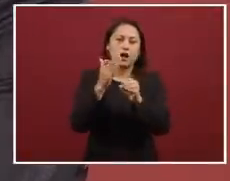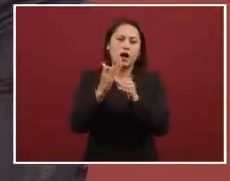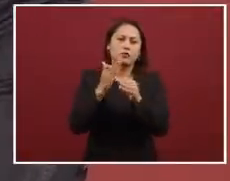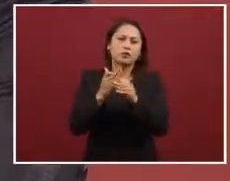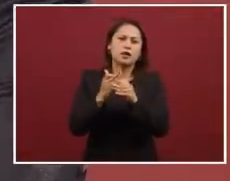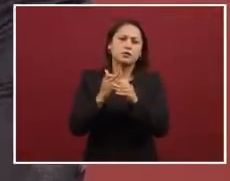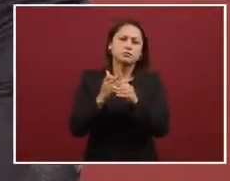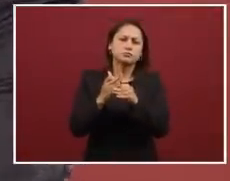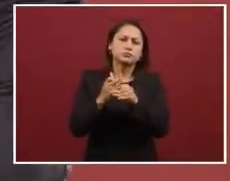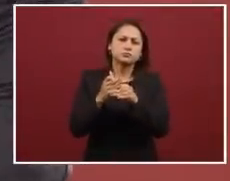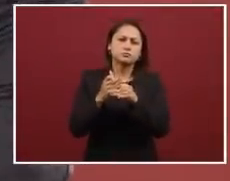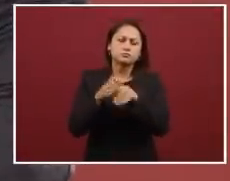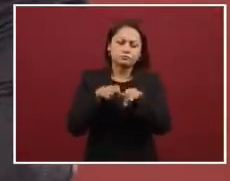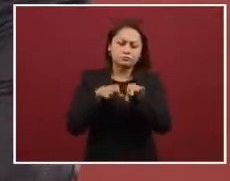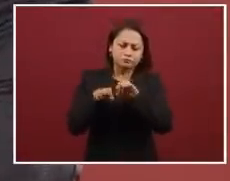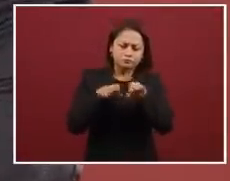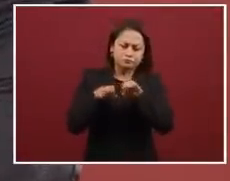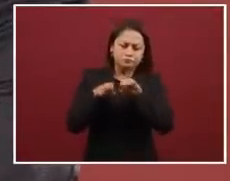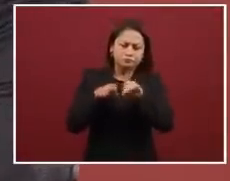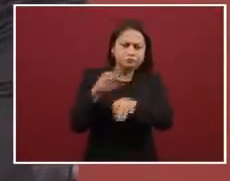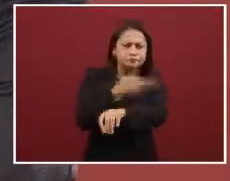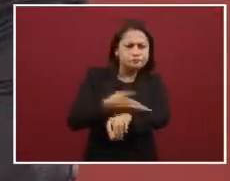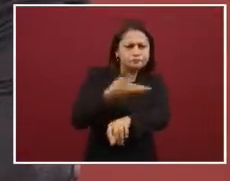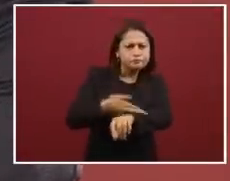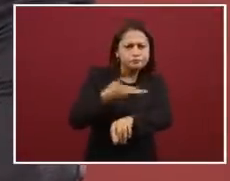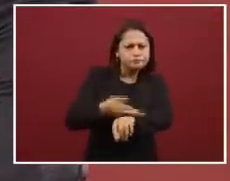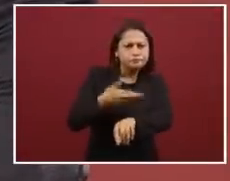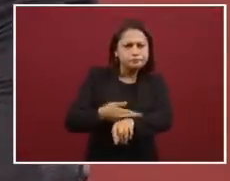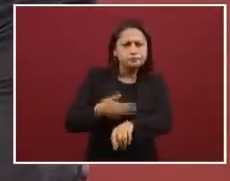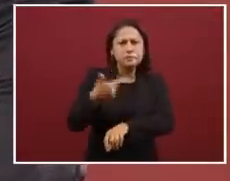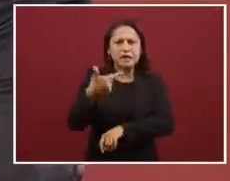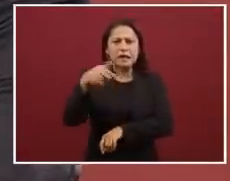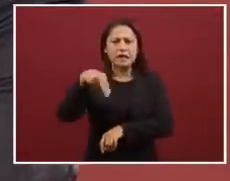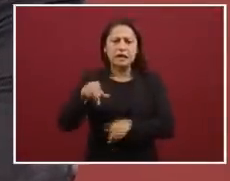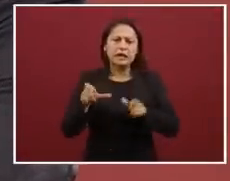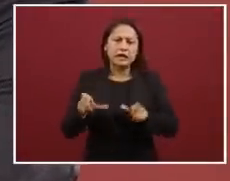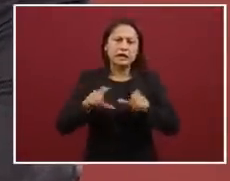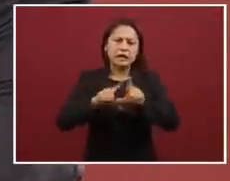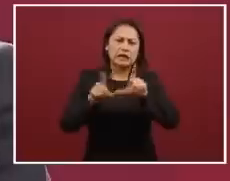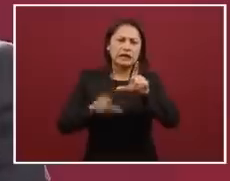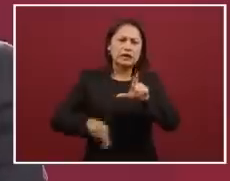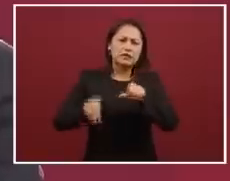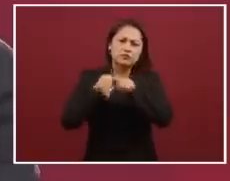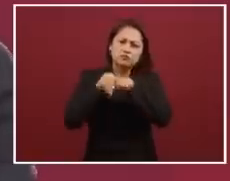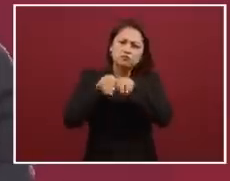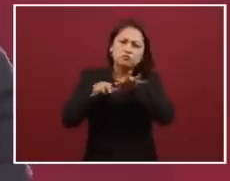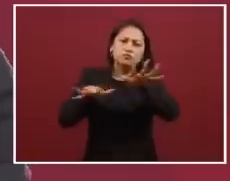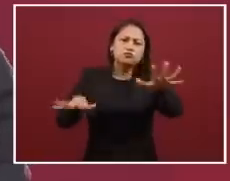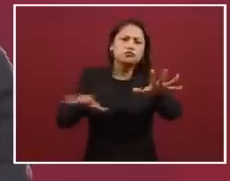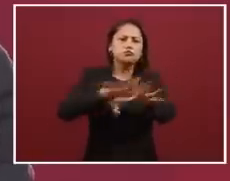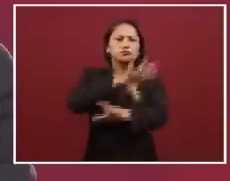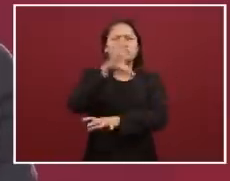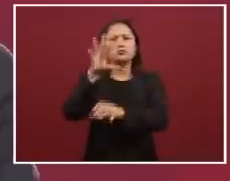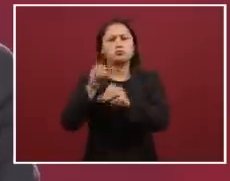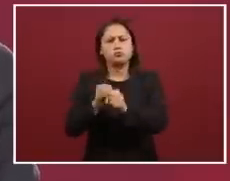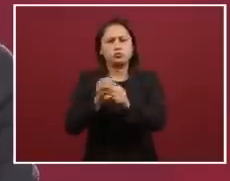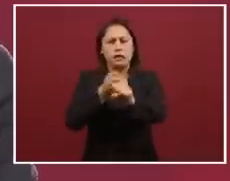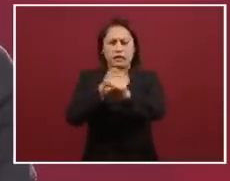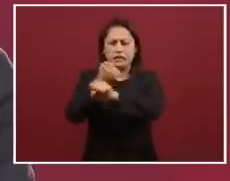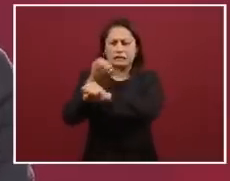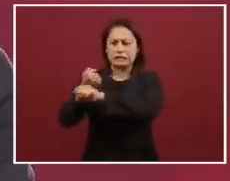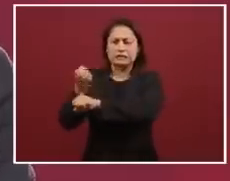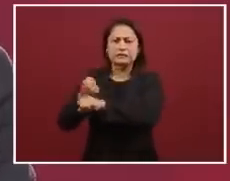los elementos de la Guardia Nacional y que se pueda desplegar por completo la Guardia Nacional en todos los